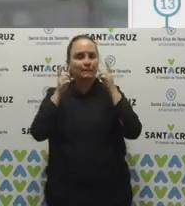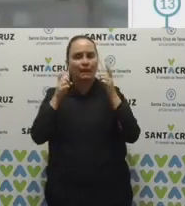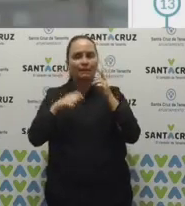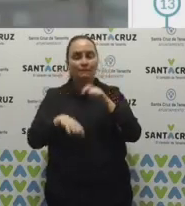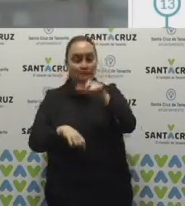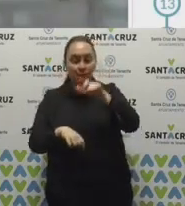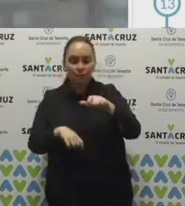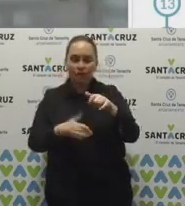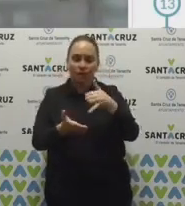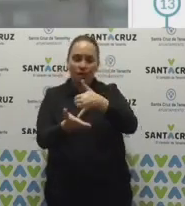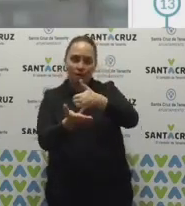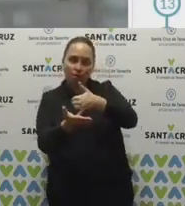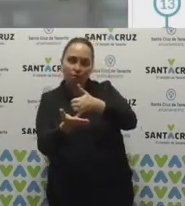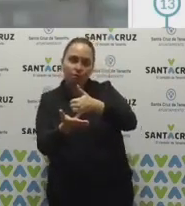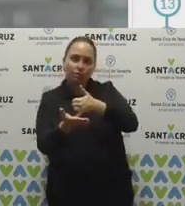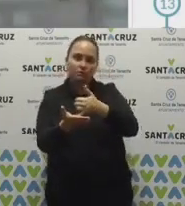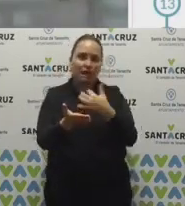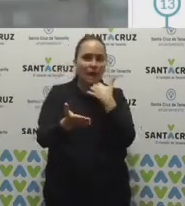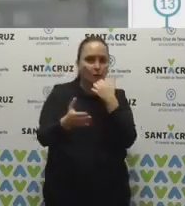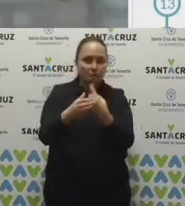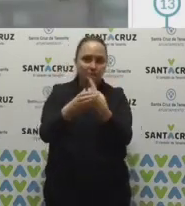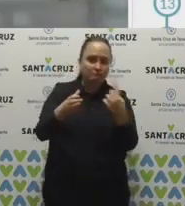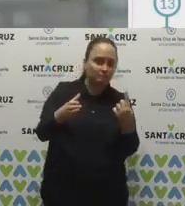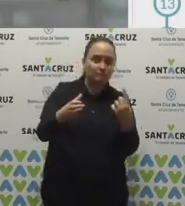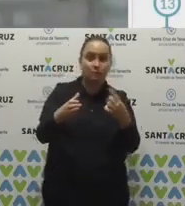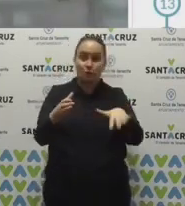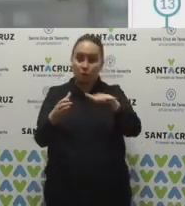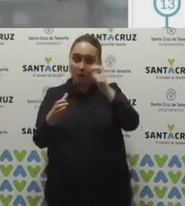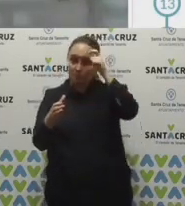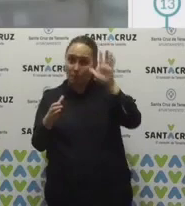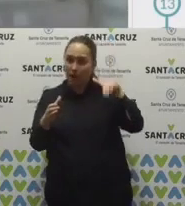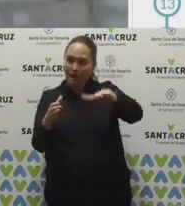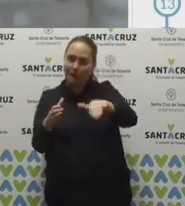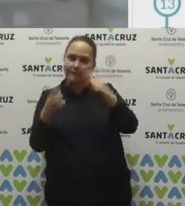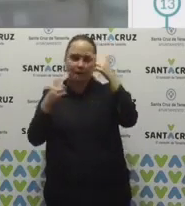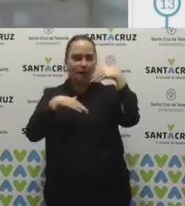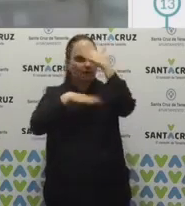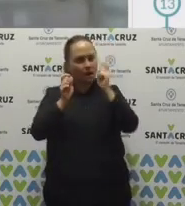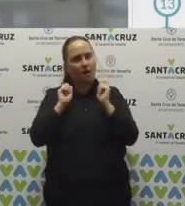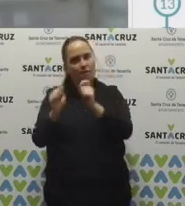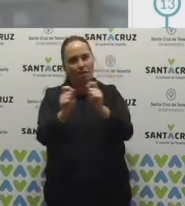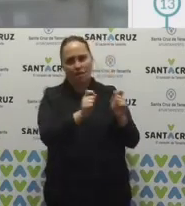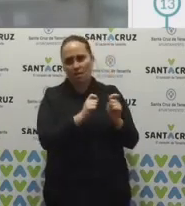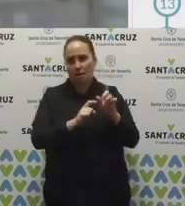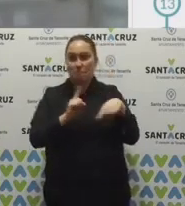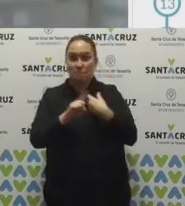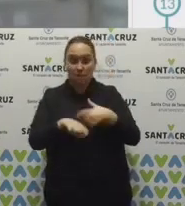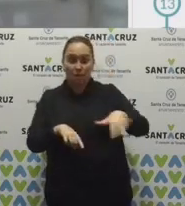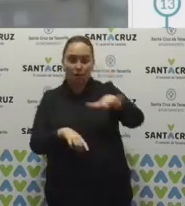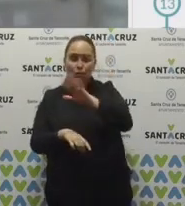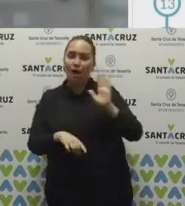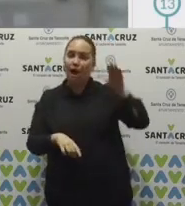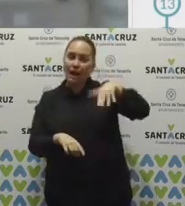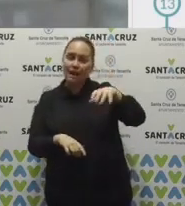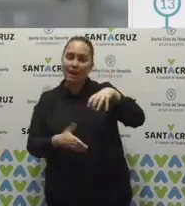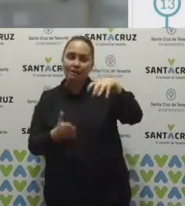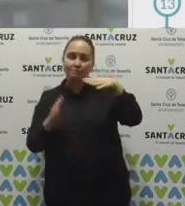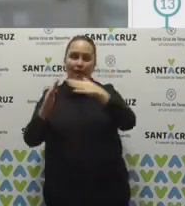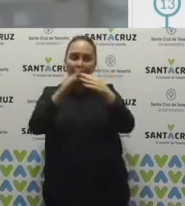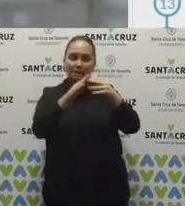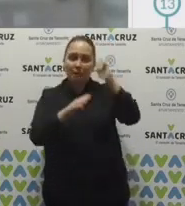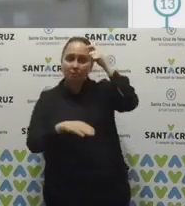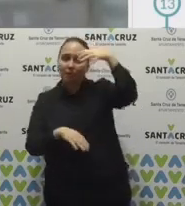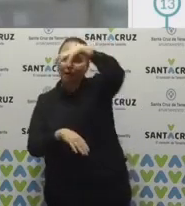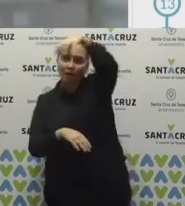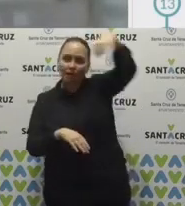vulnerabilidad residentes en pueblos barrios y caseríos de la zona son muchos los vecinos y